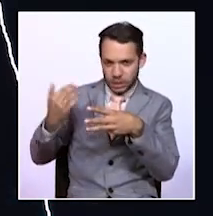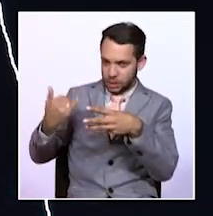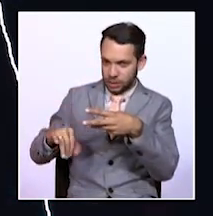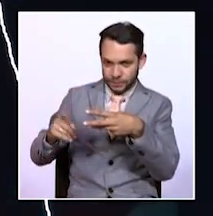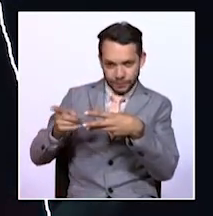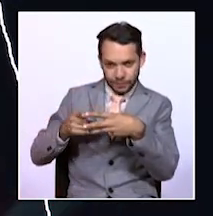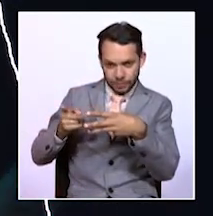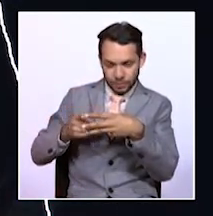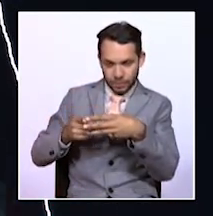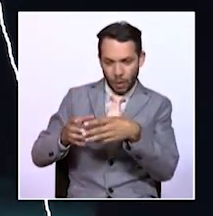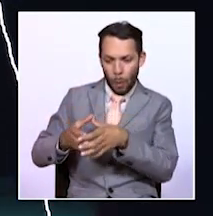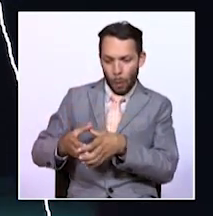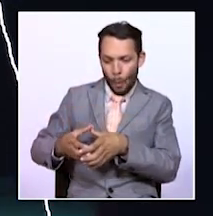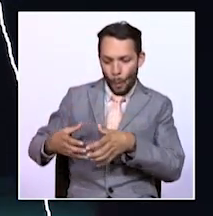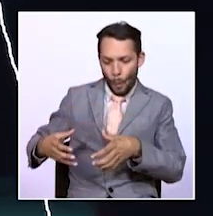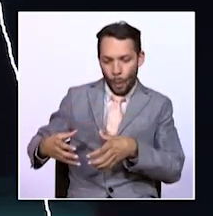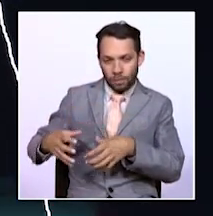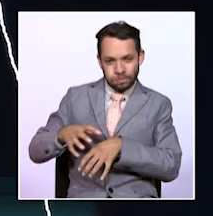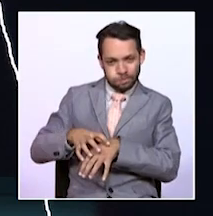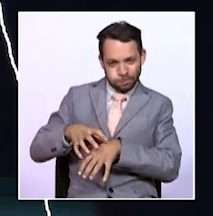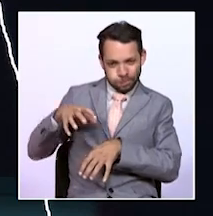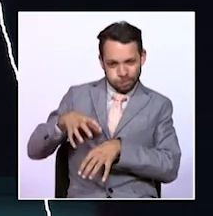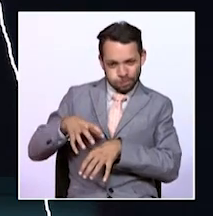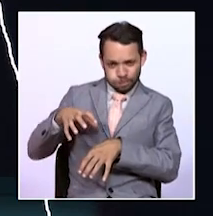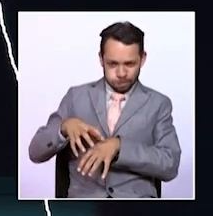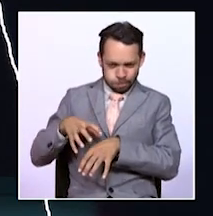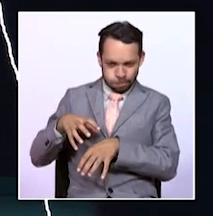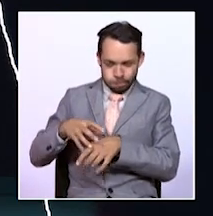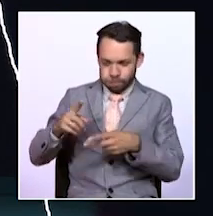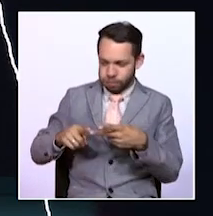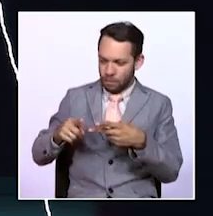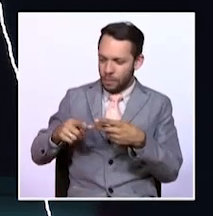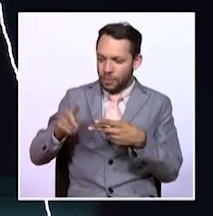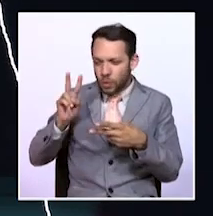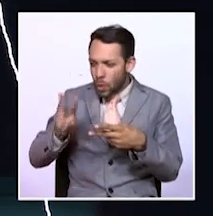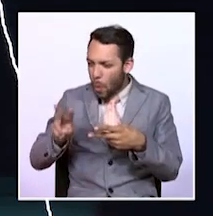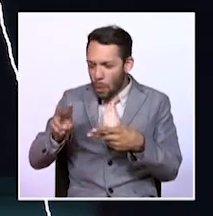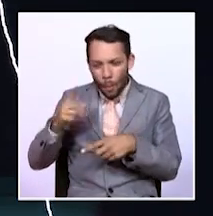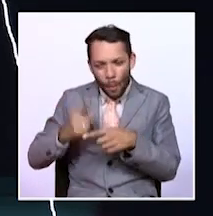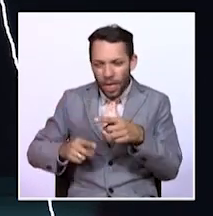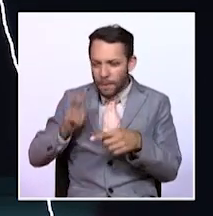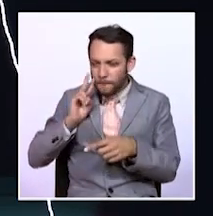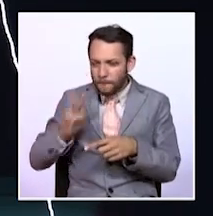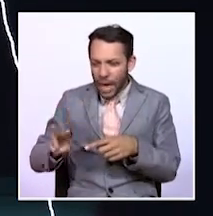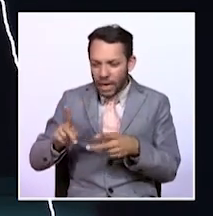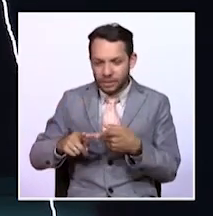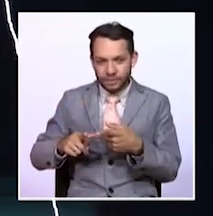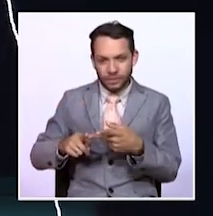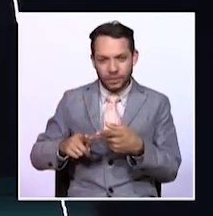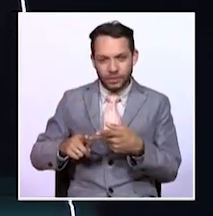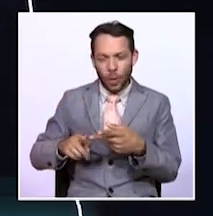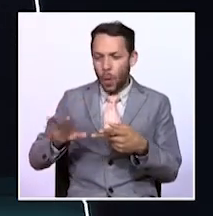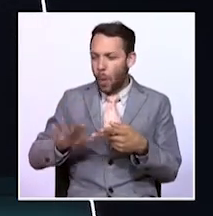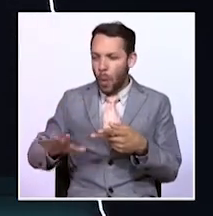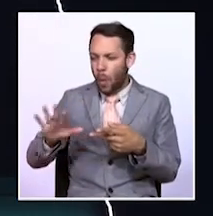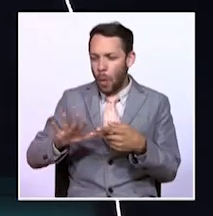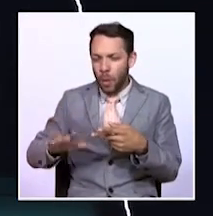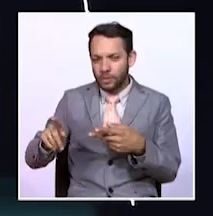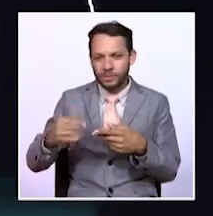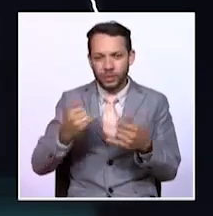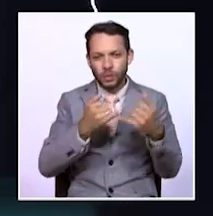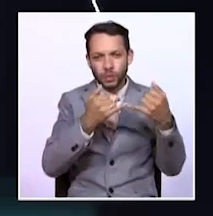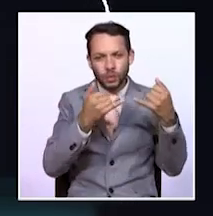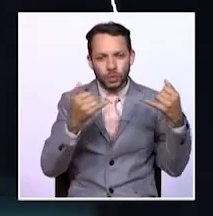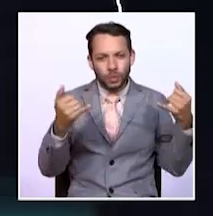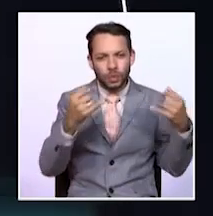está aumentado de ecogenicidad, que hay pérdida de la visualización de la trama vascular y de la visualización de los contornos del